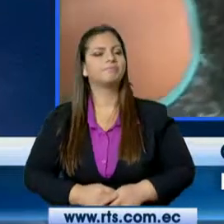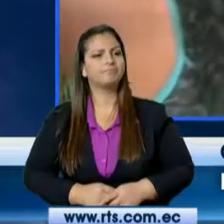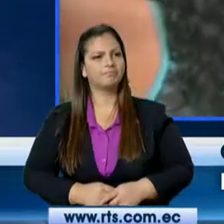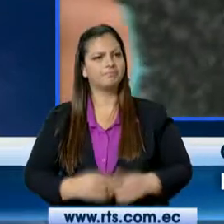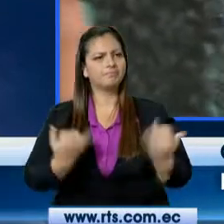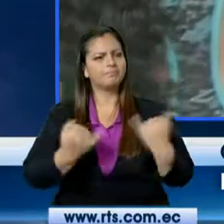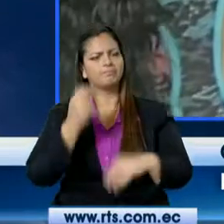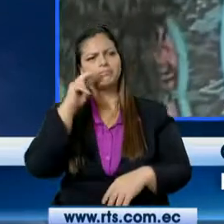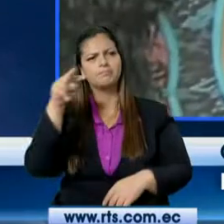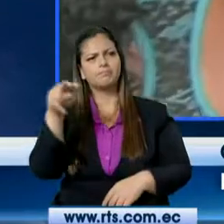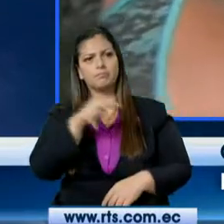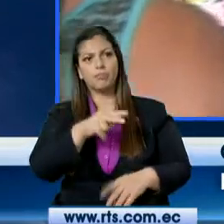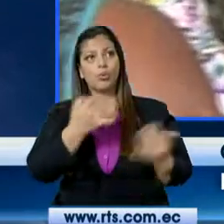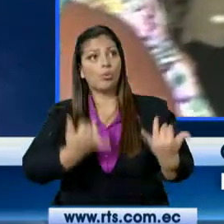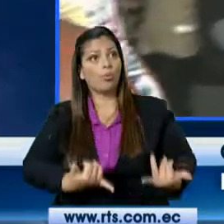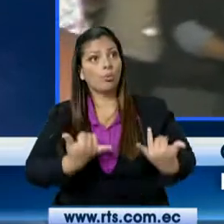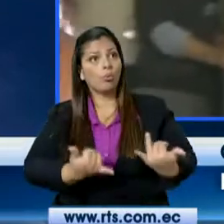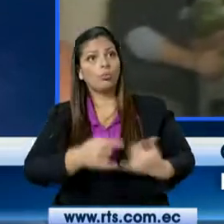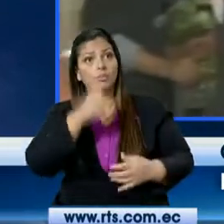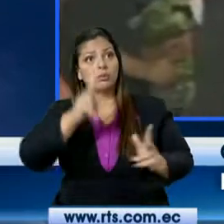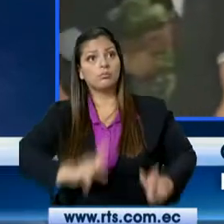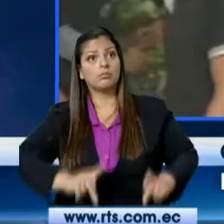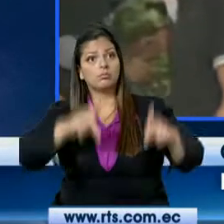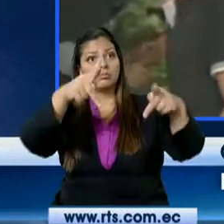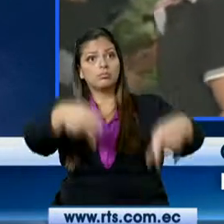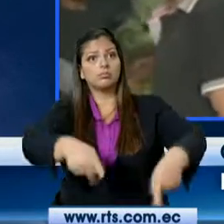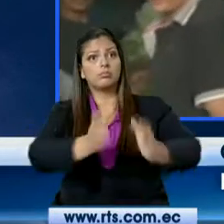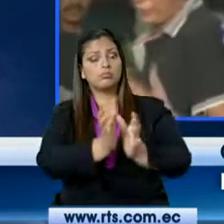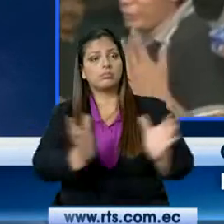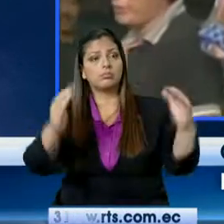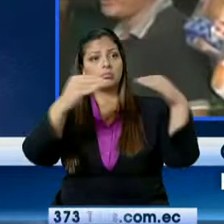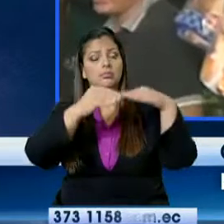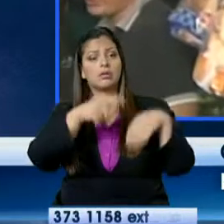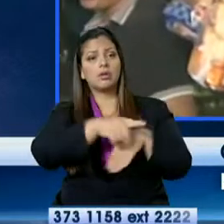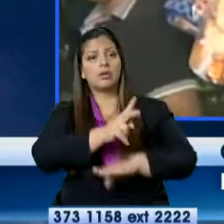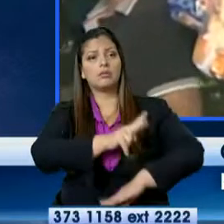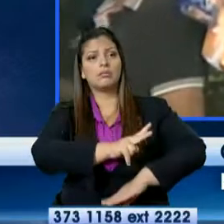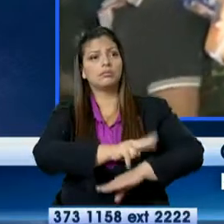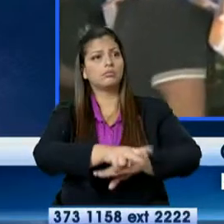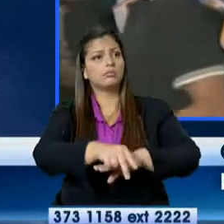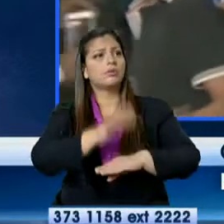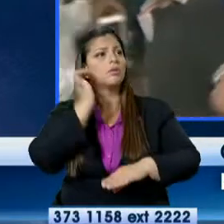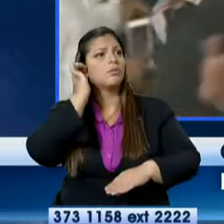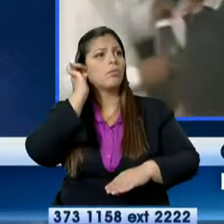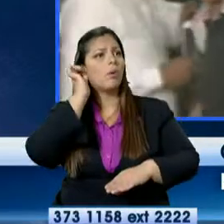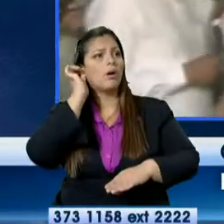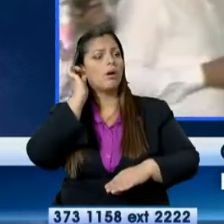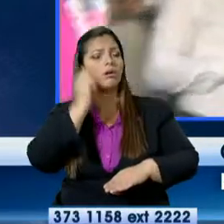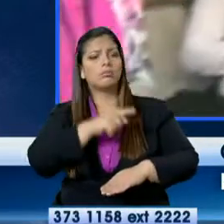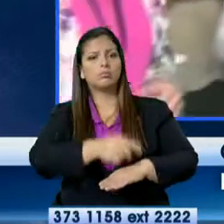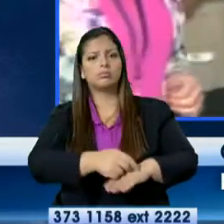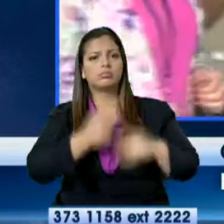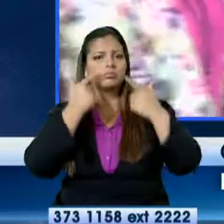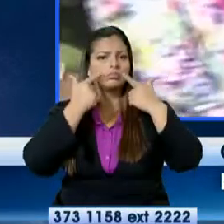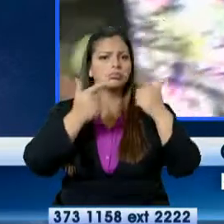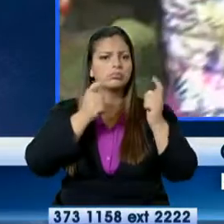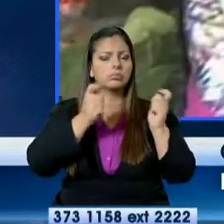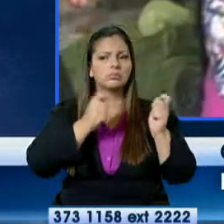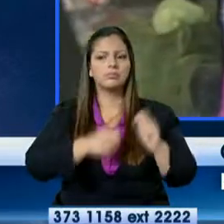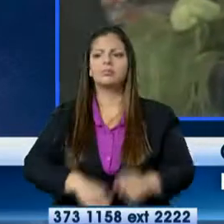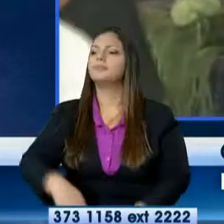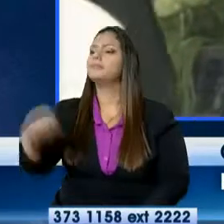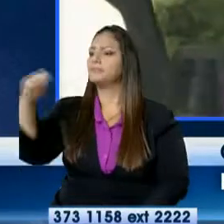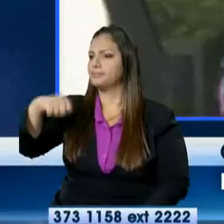estamos viendo intendentes en vivo en una comisaría y está la señora comisaría no si es evidente lo que se está realizando en estos momentos es el